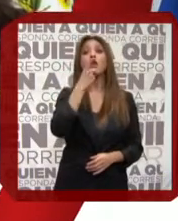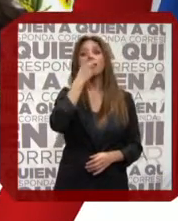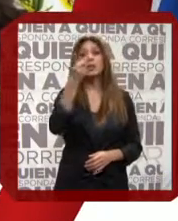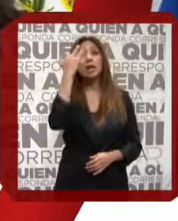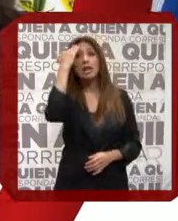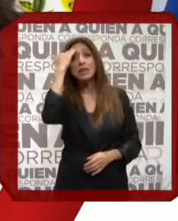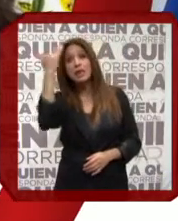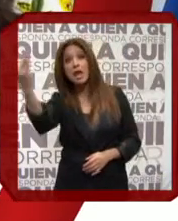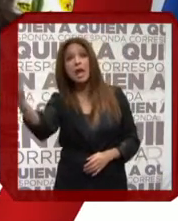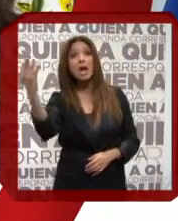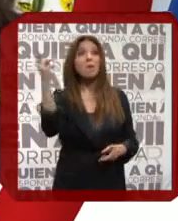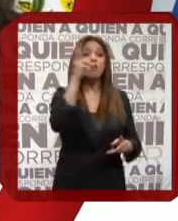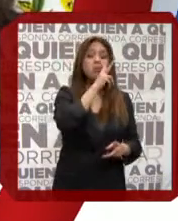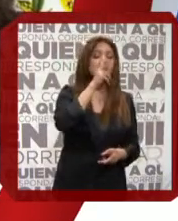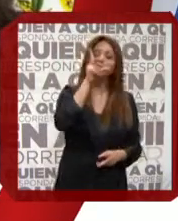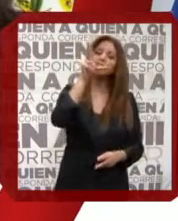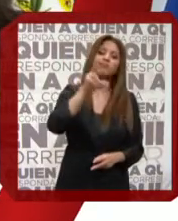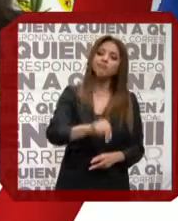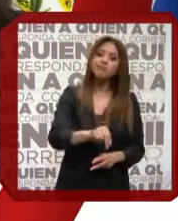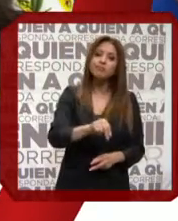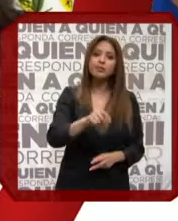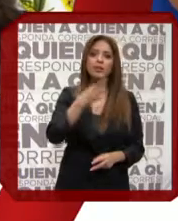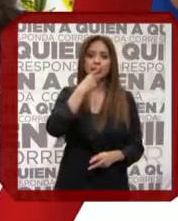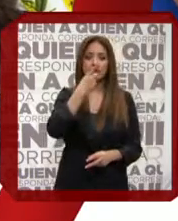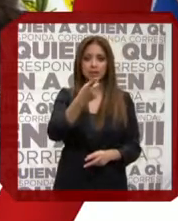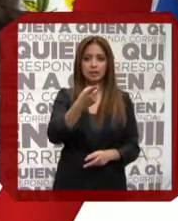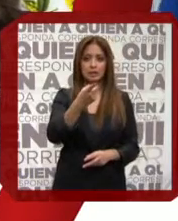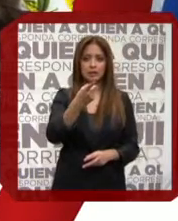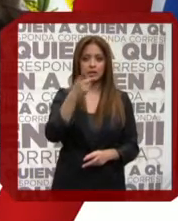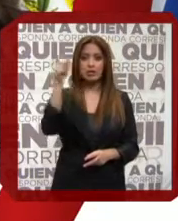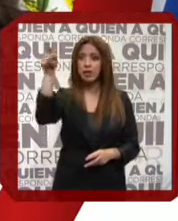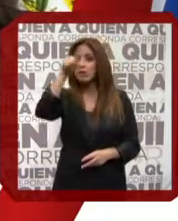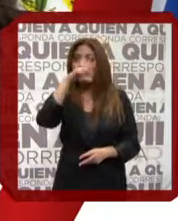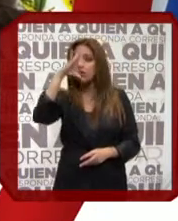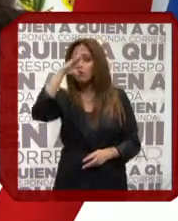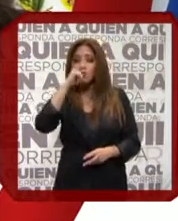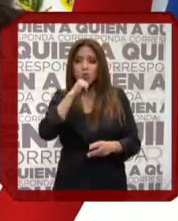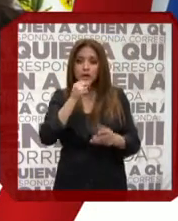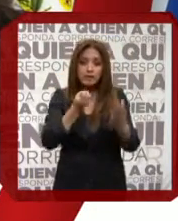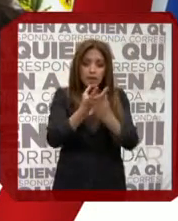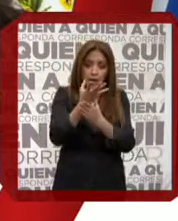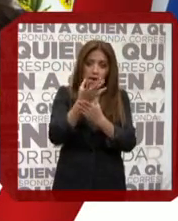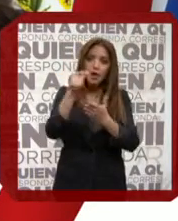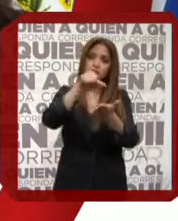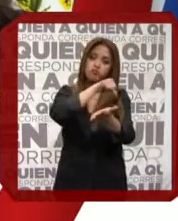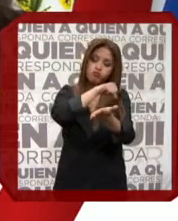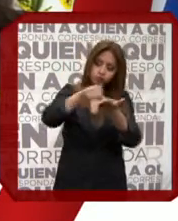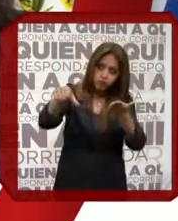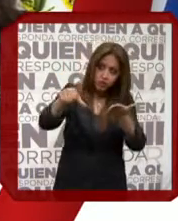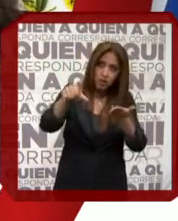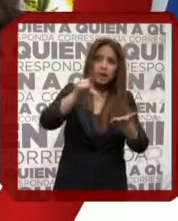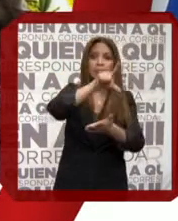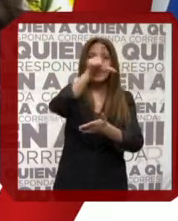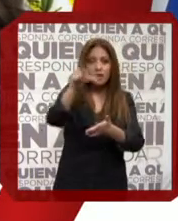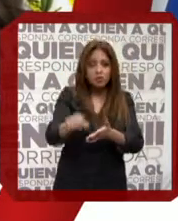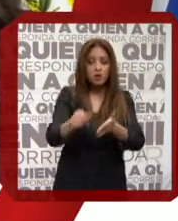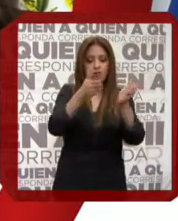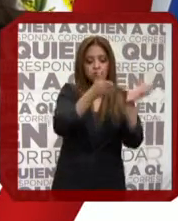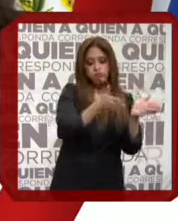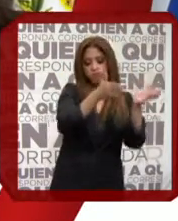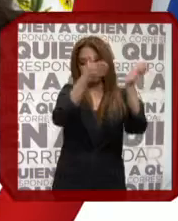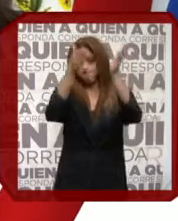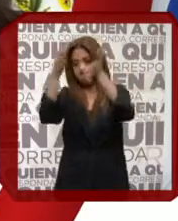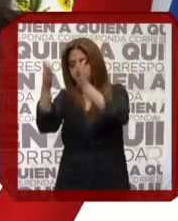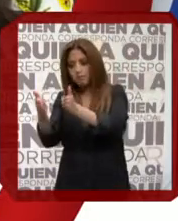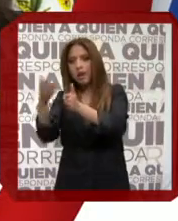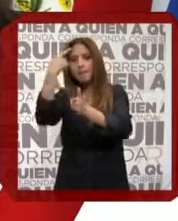clima, meten un seguro de, así como que de contingencia, nos lo cancelan de momento, se vuelve a reagendar el viaje para lo que